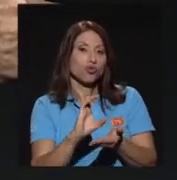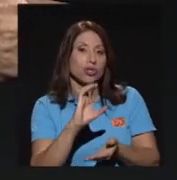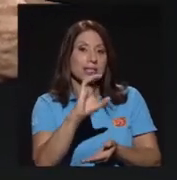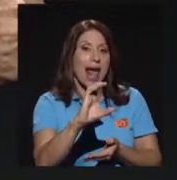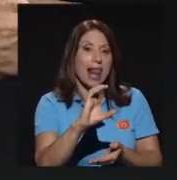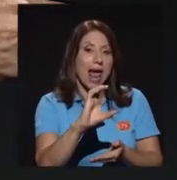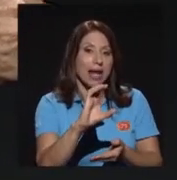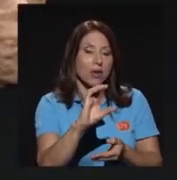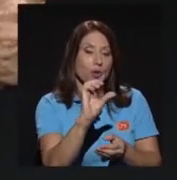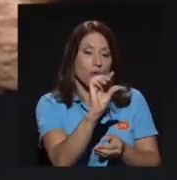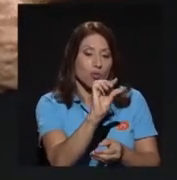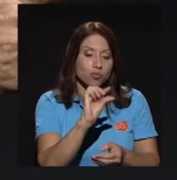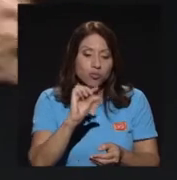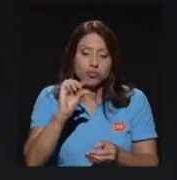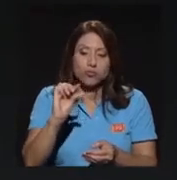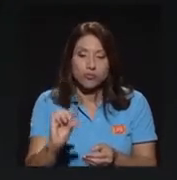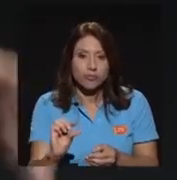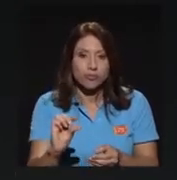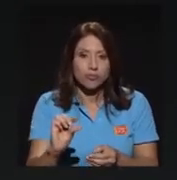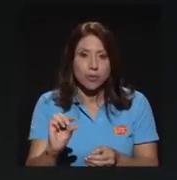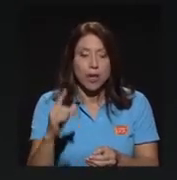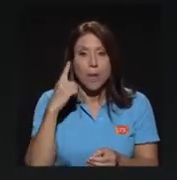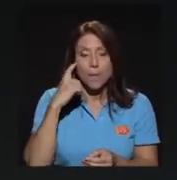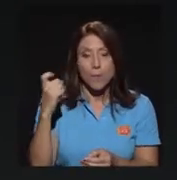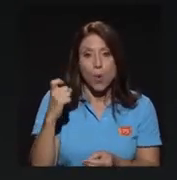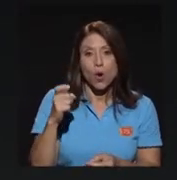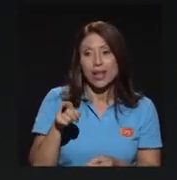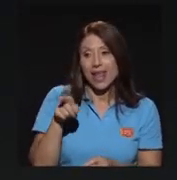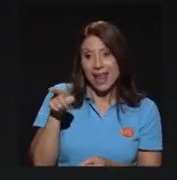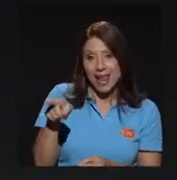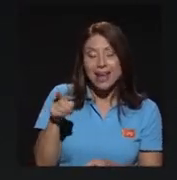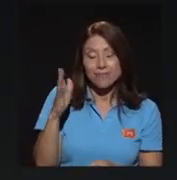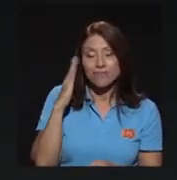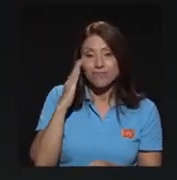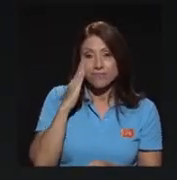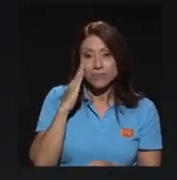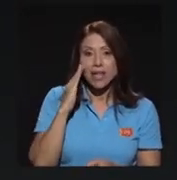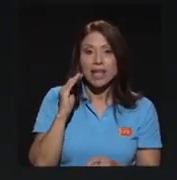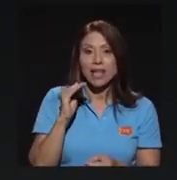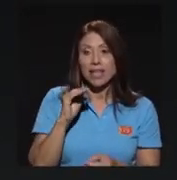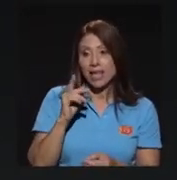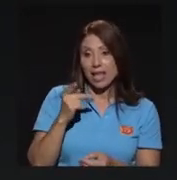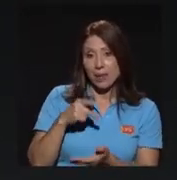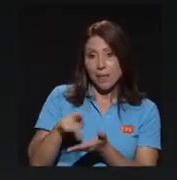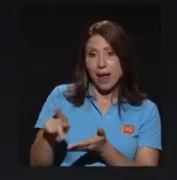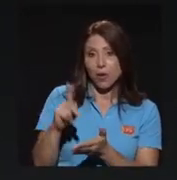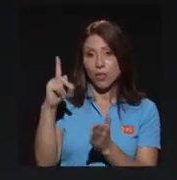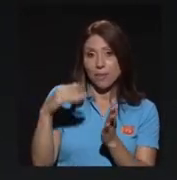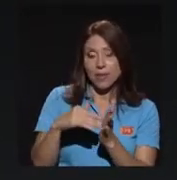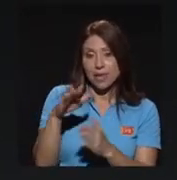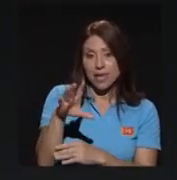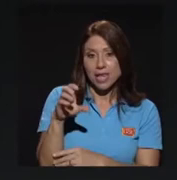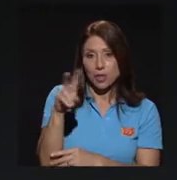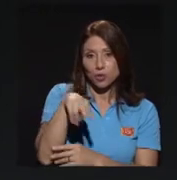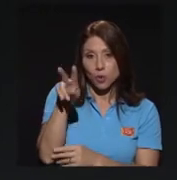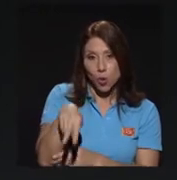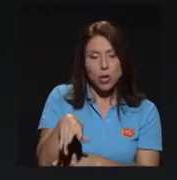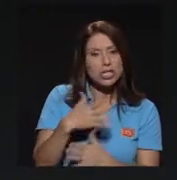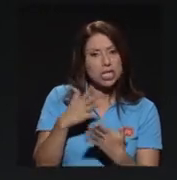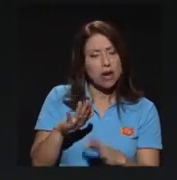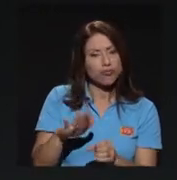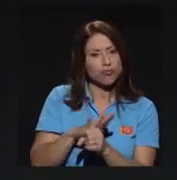encontraba que con los 1500 que usted con lucidez menciona él tenía para vivir